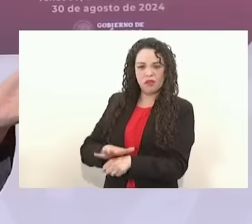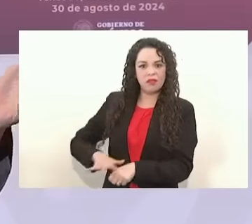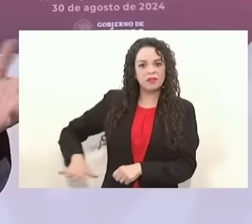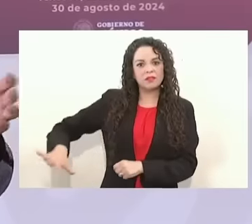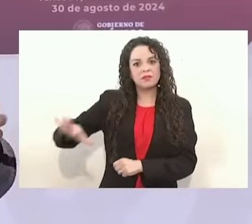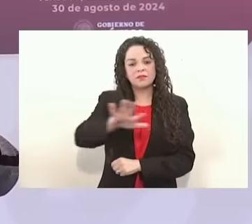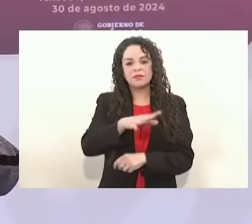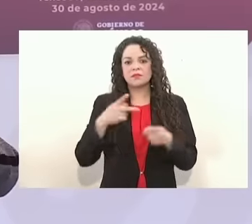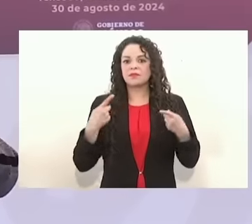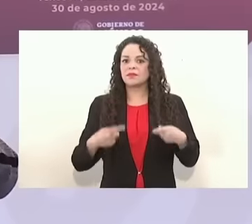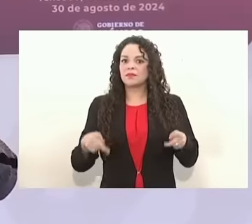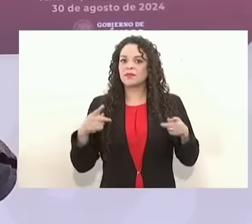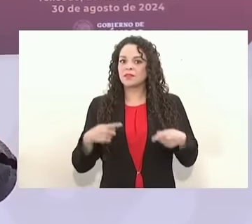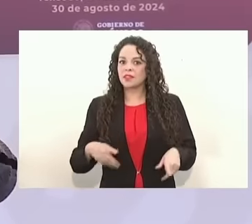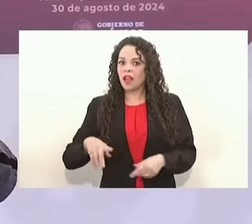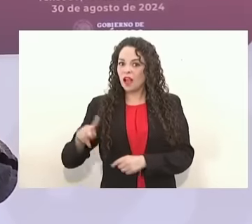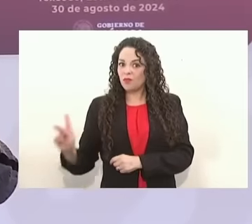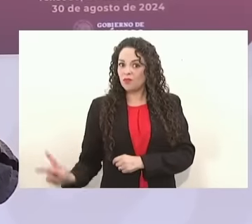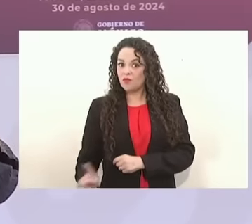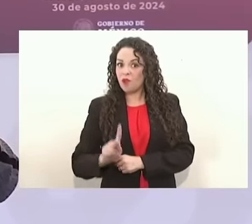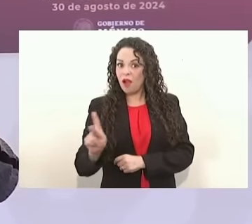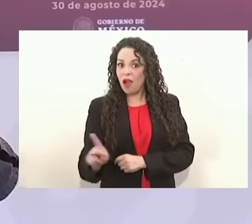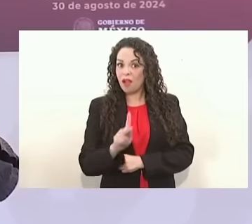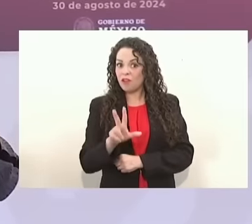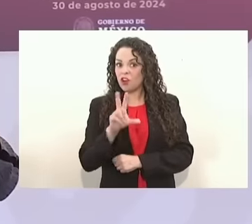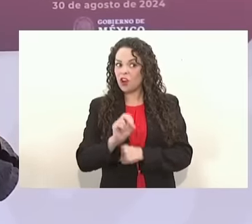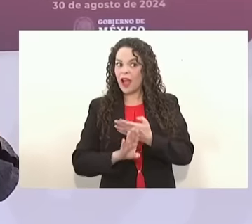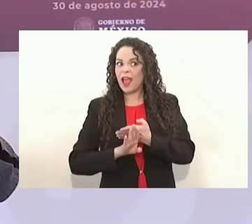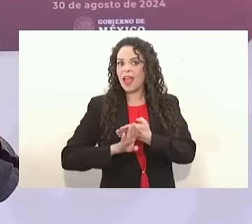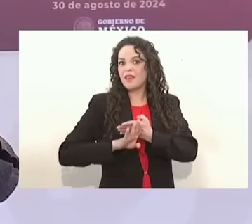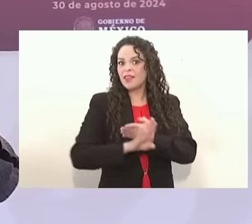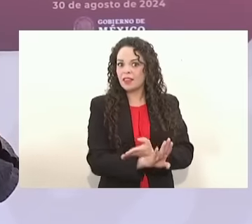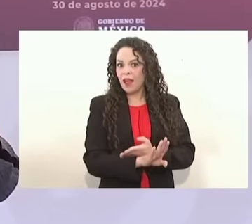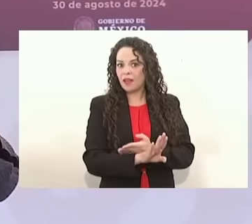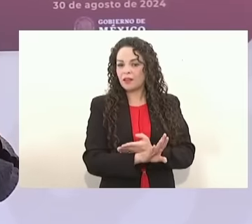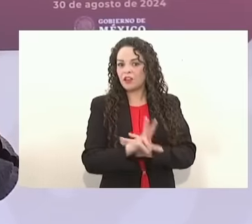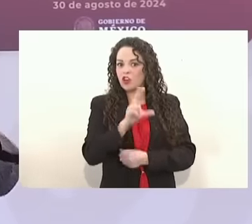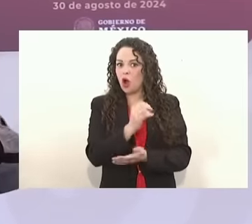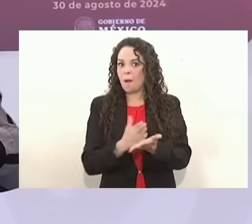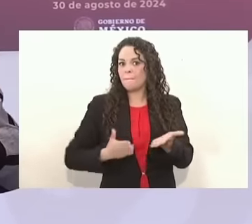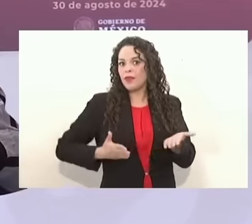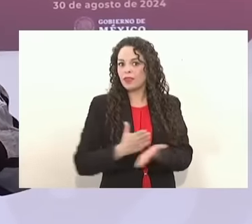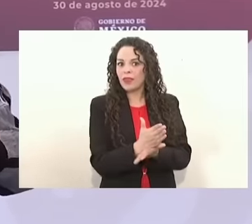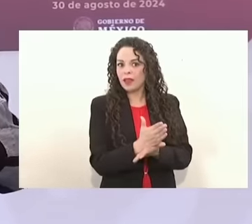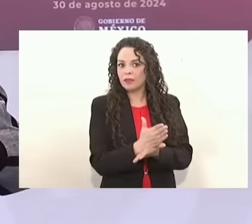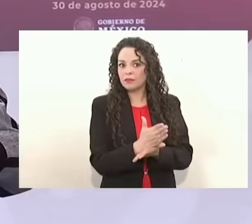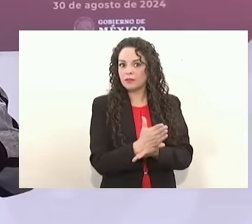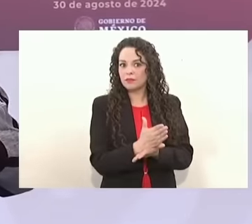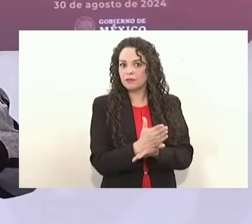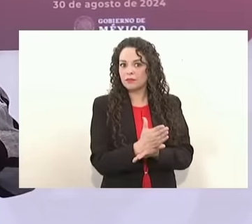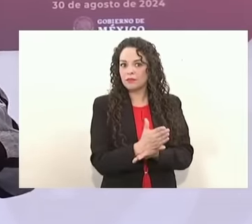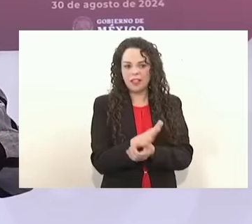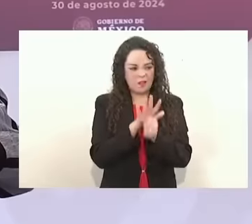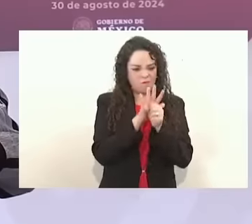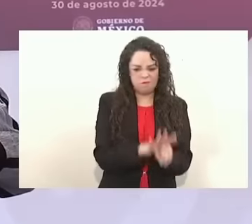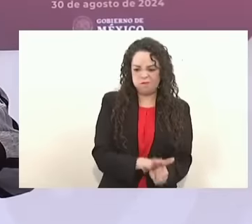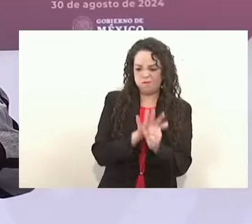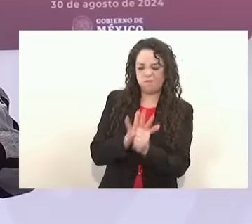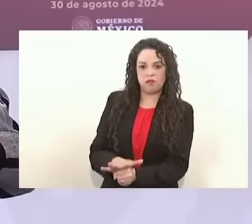fuera el pueblo quien evitara la construcción del aeropuerto. Que después quisieron